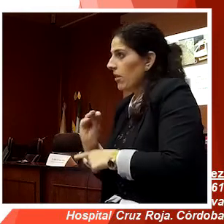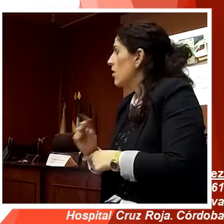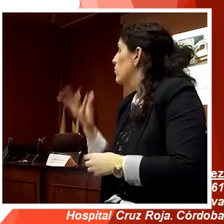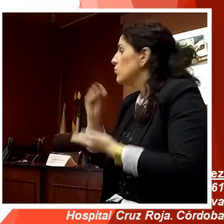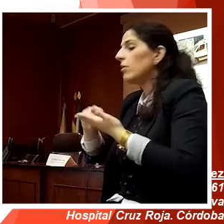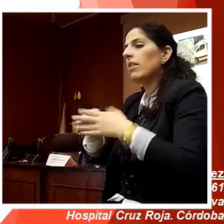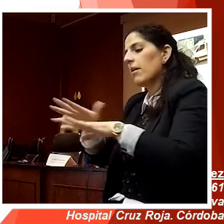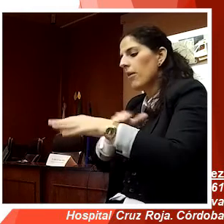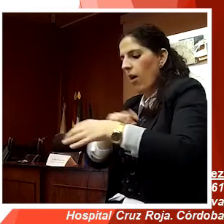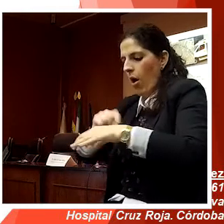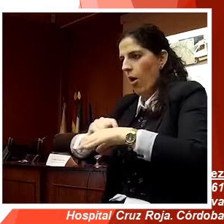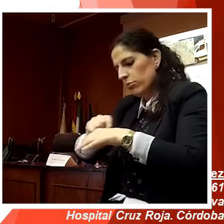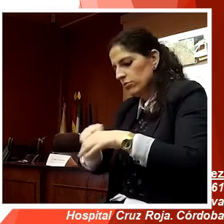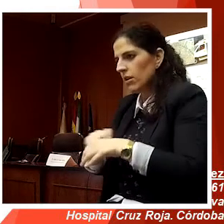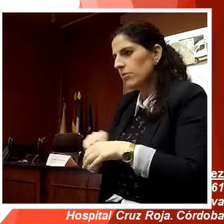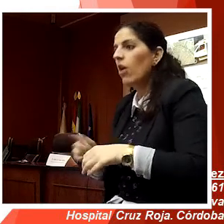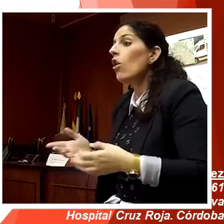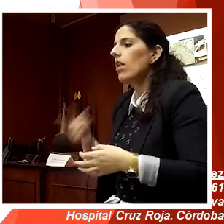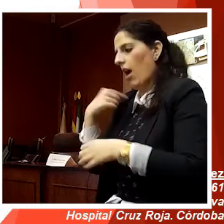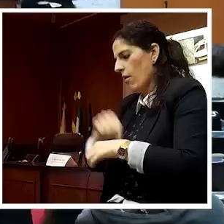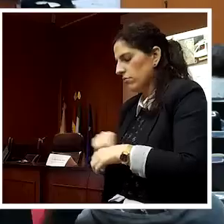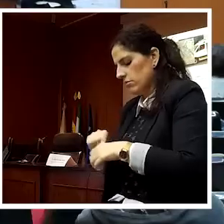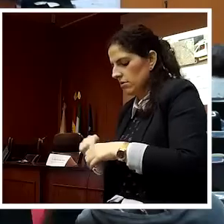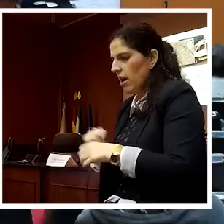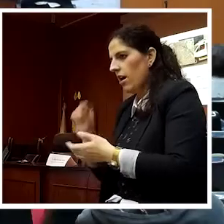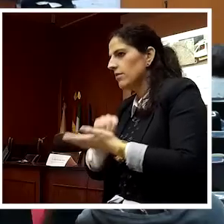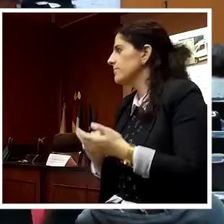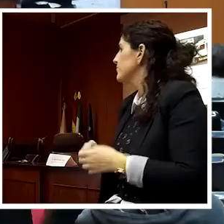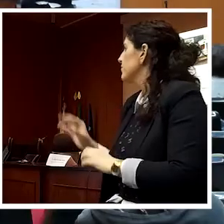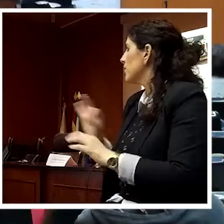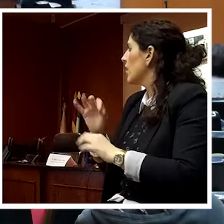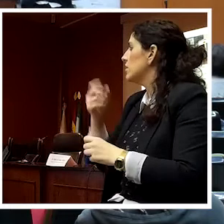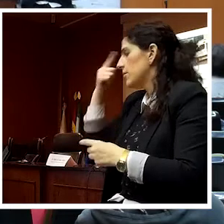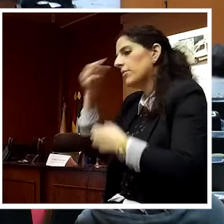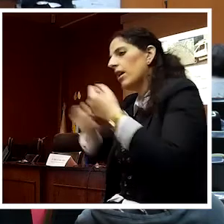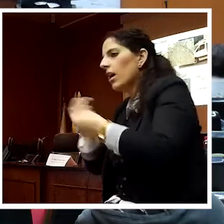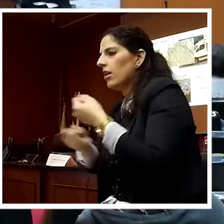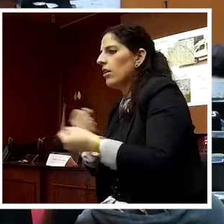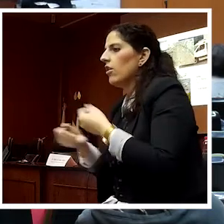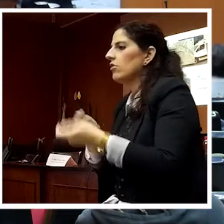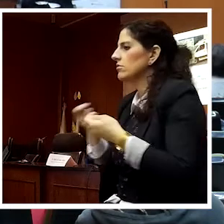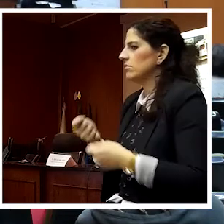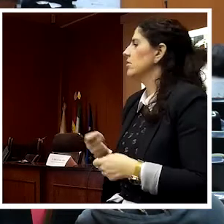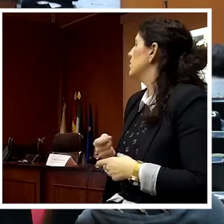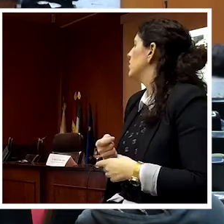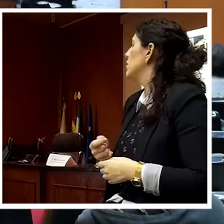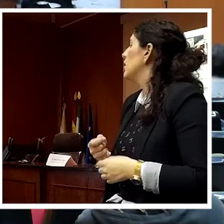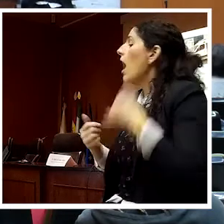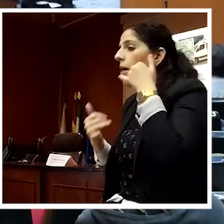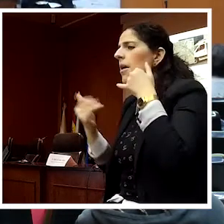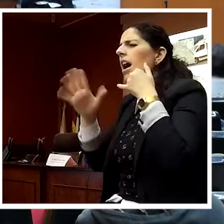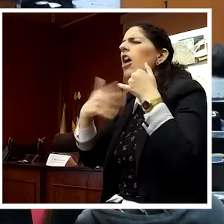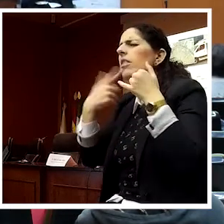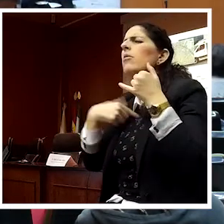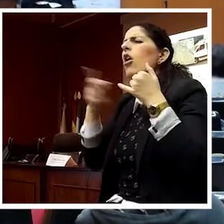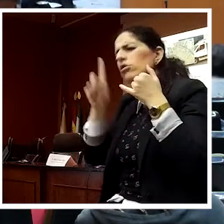vamos, o nos dicen, dime la calle, me voy ya para la calle y mientras vamos para la calle, seguimos hablando con la sala, digo, repíteme